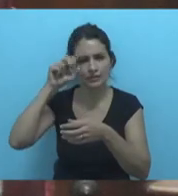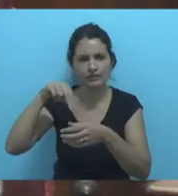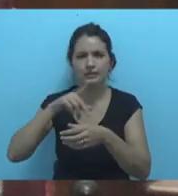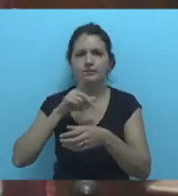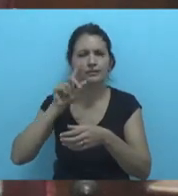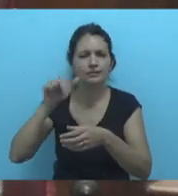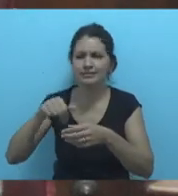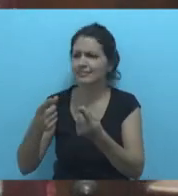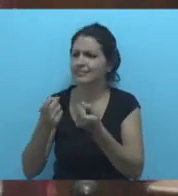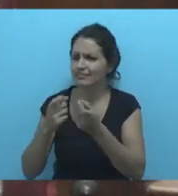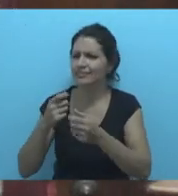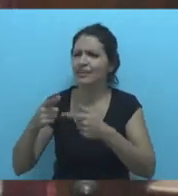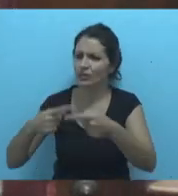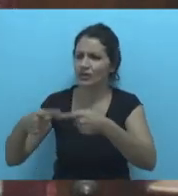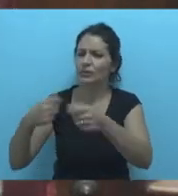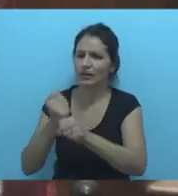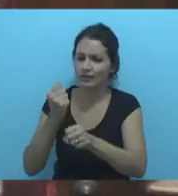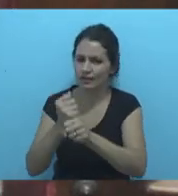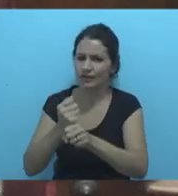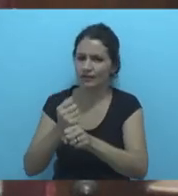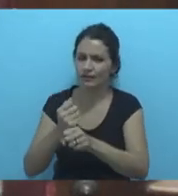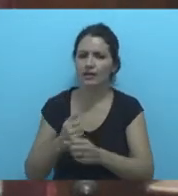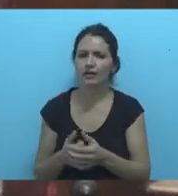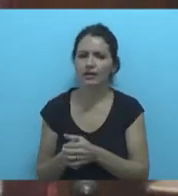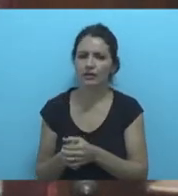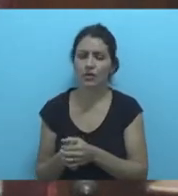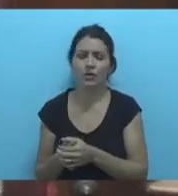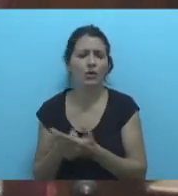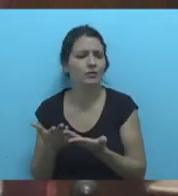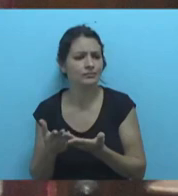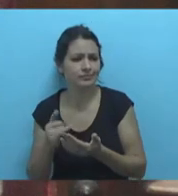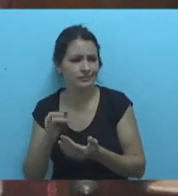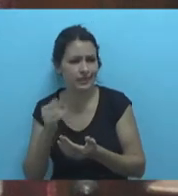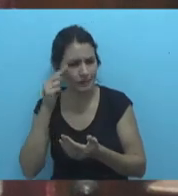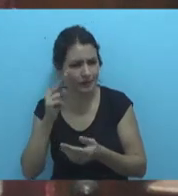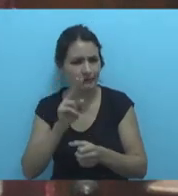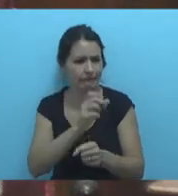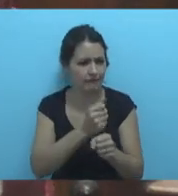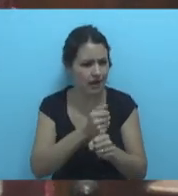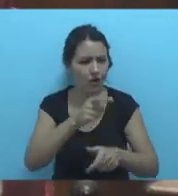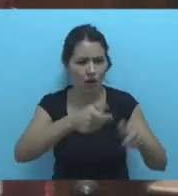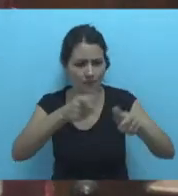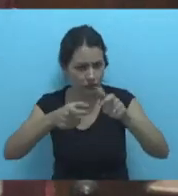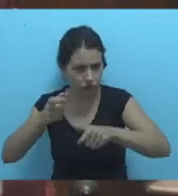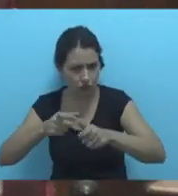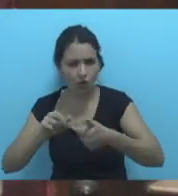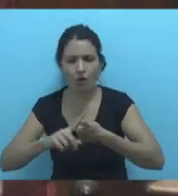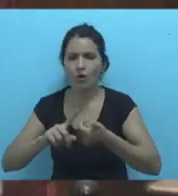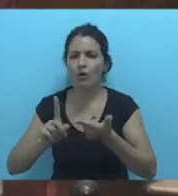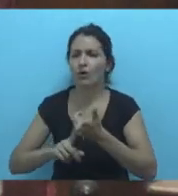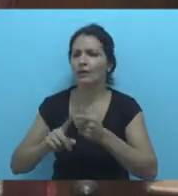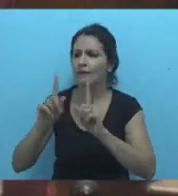funcionando, que no solamente por lo que significa la defensa de los puestos de trabajo, y no solamente porque el banco quiera cobrar